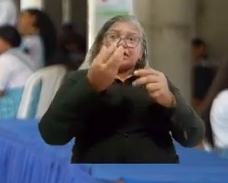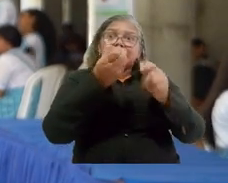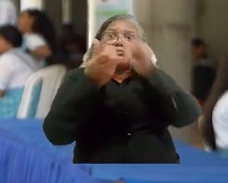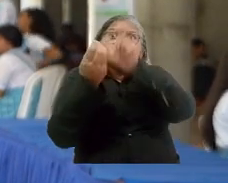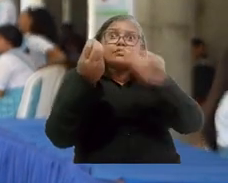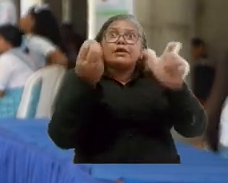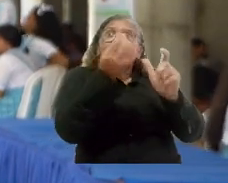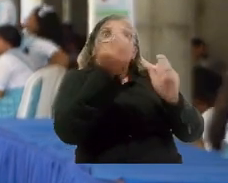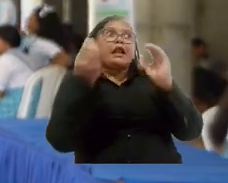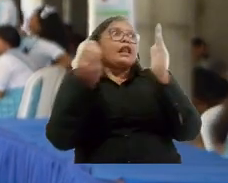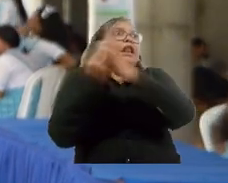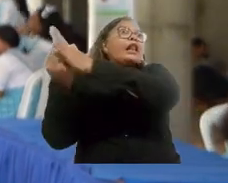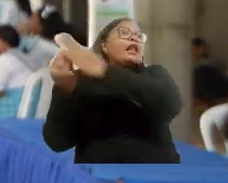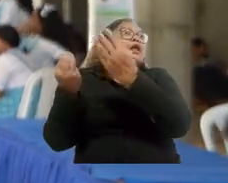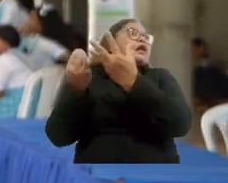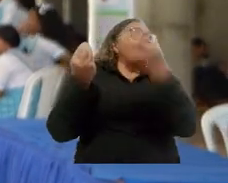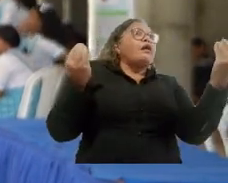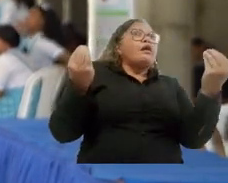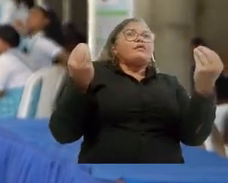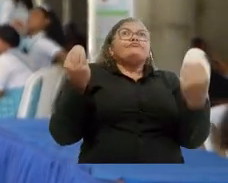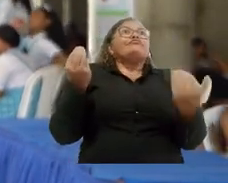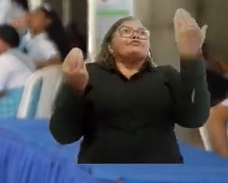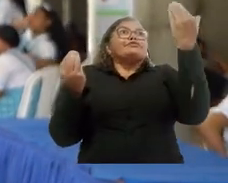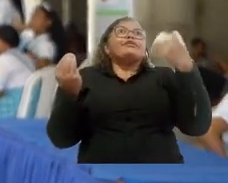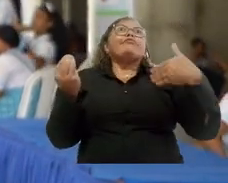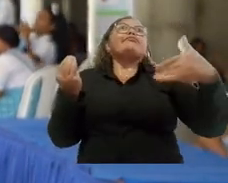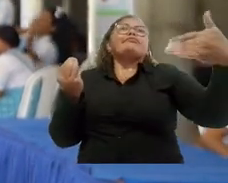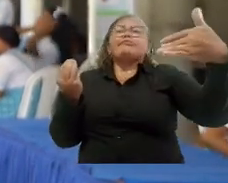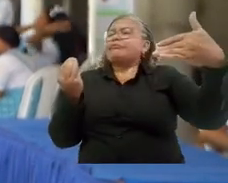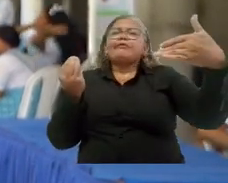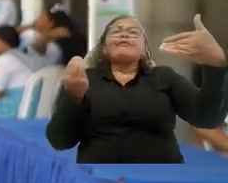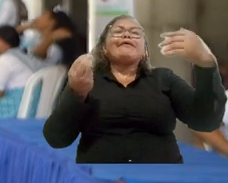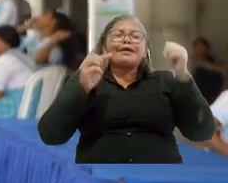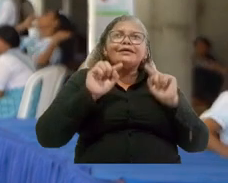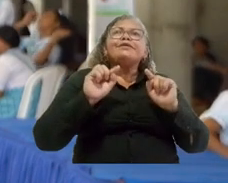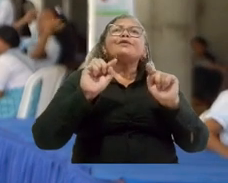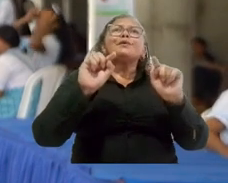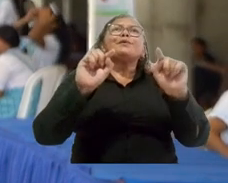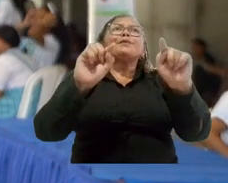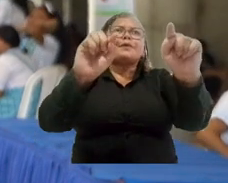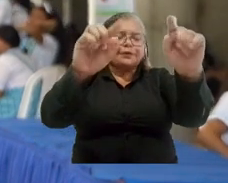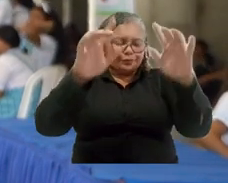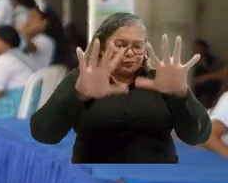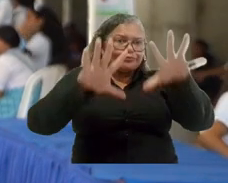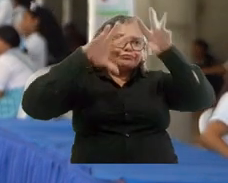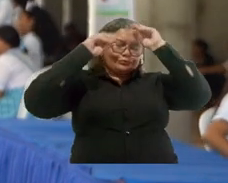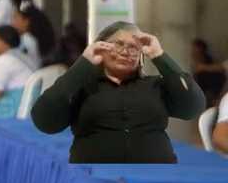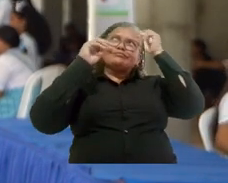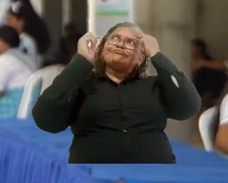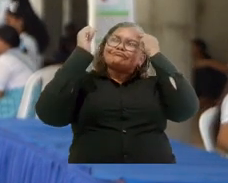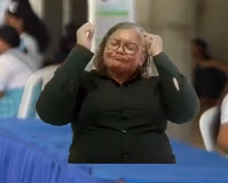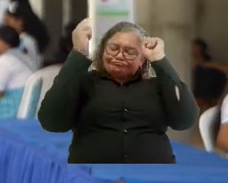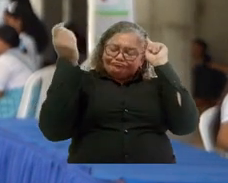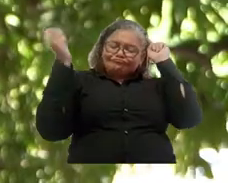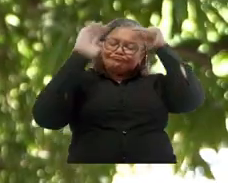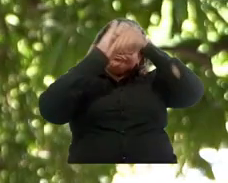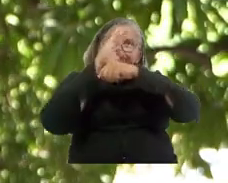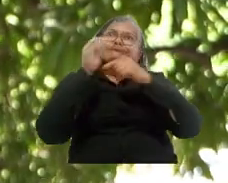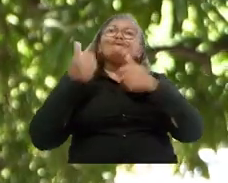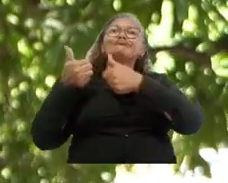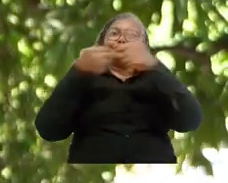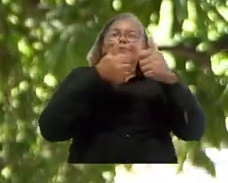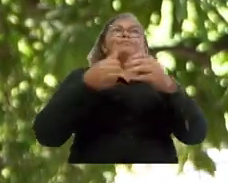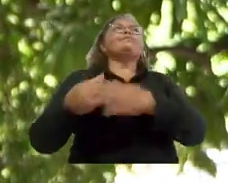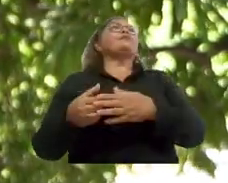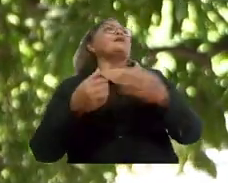artificial no reemplaza, sino cómo podemos coexistir con ella y cómo esta nos permite avanzar en mayores niveles de desarrollo de pensamiento. También nos